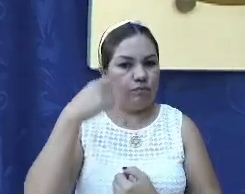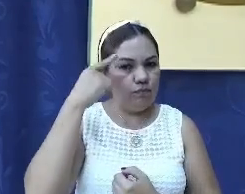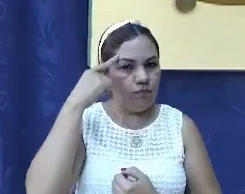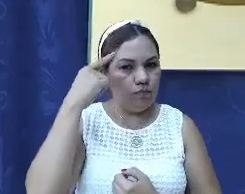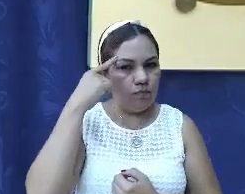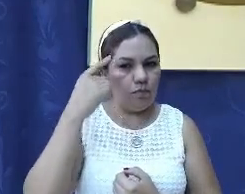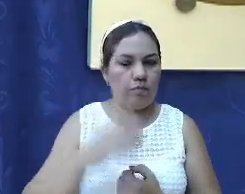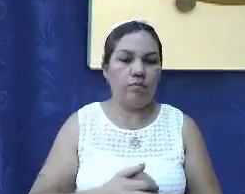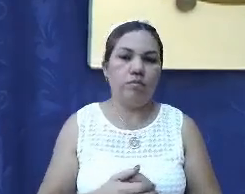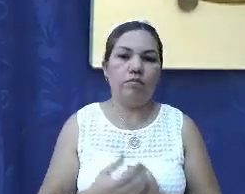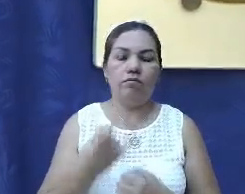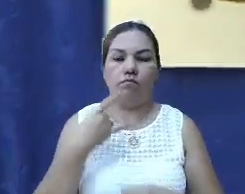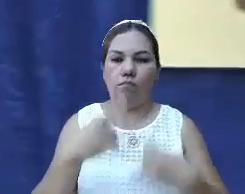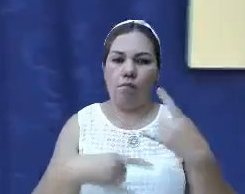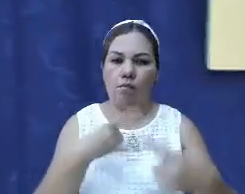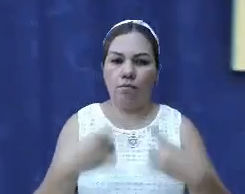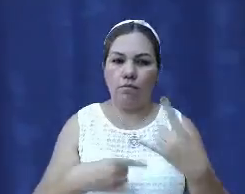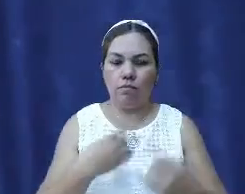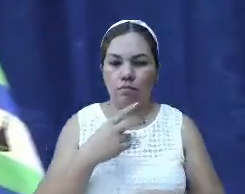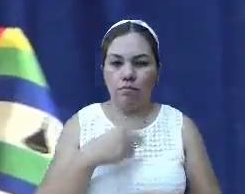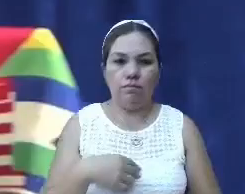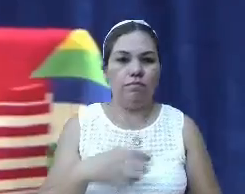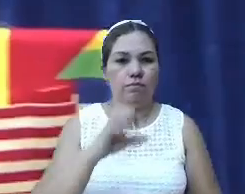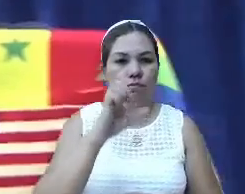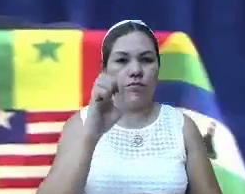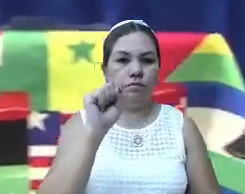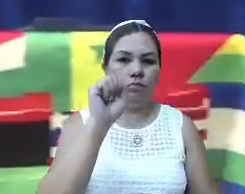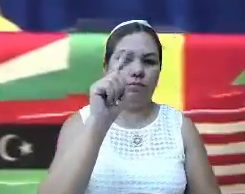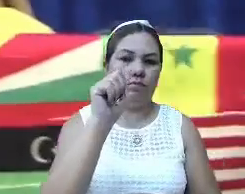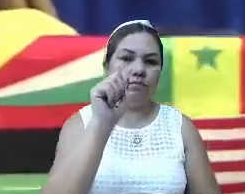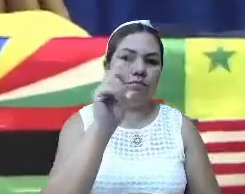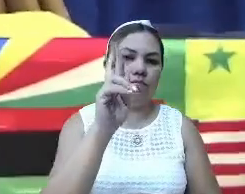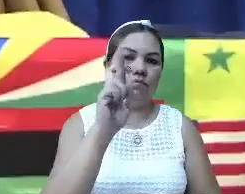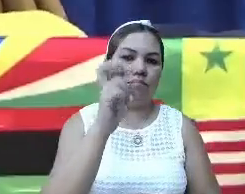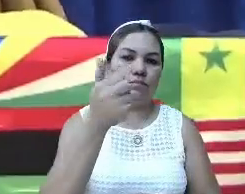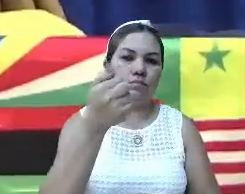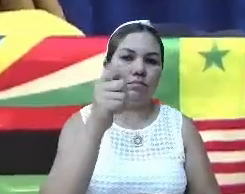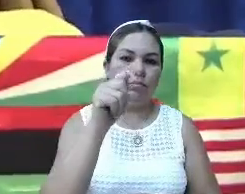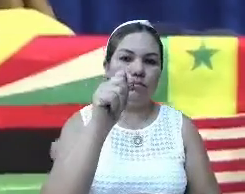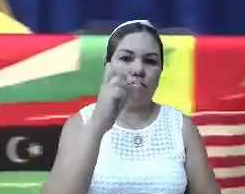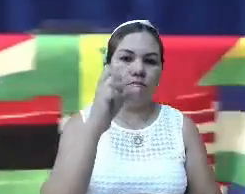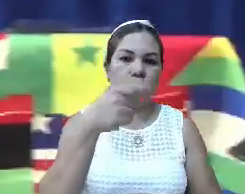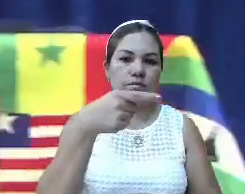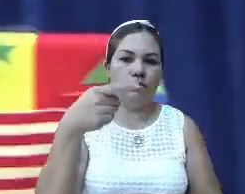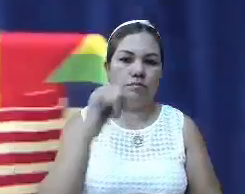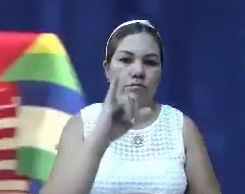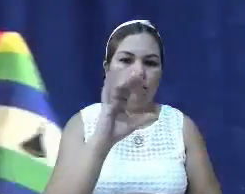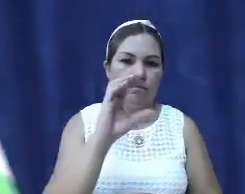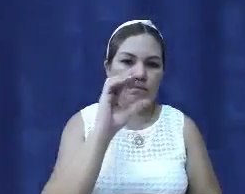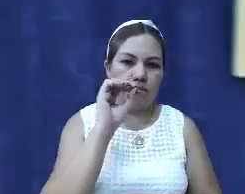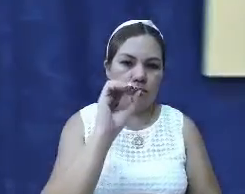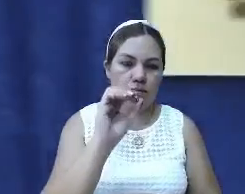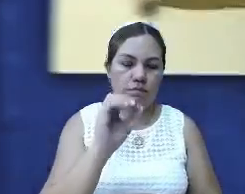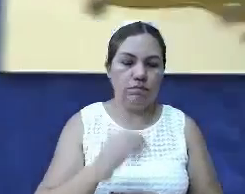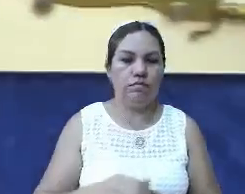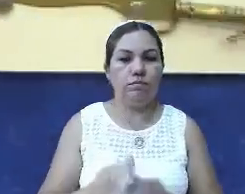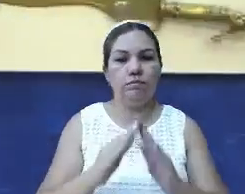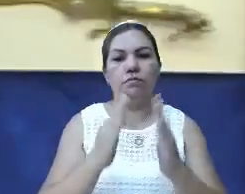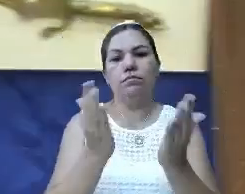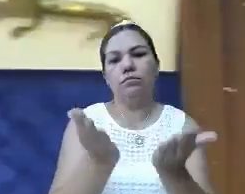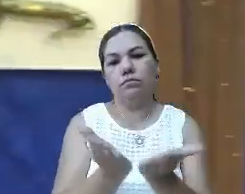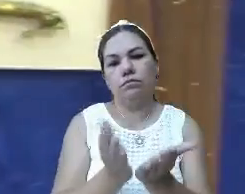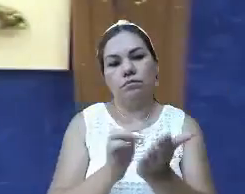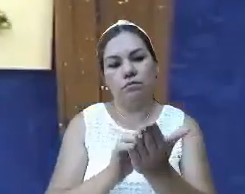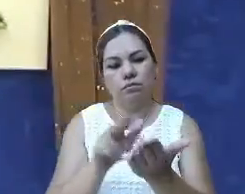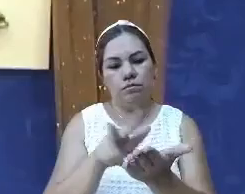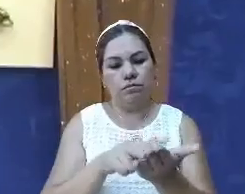El enemigo es estratégico. En la guerra, en la Biblia, usted ve en la guerra que muchas veces los guerreros